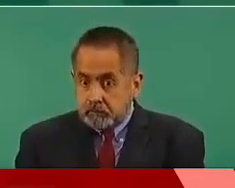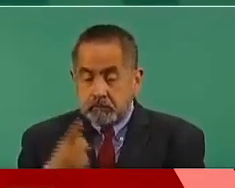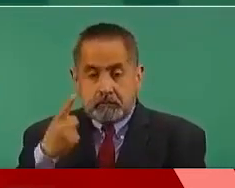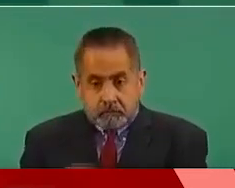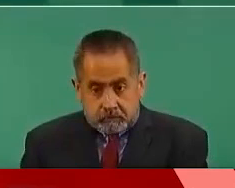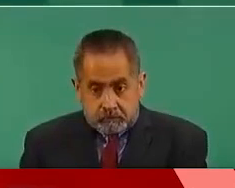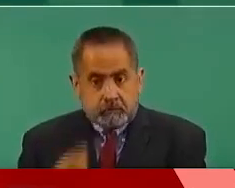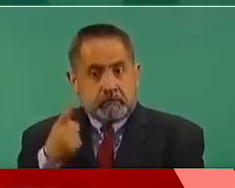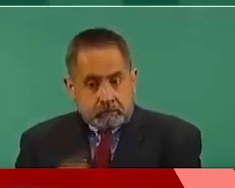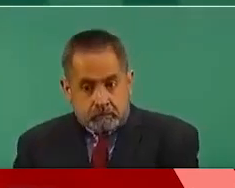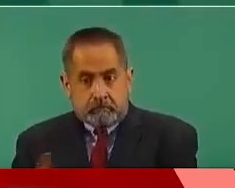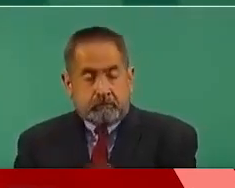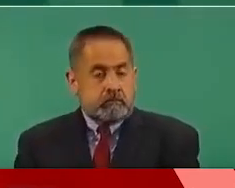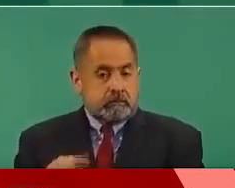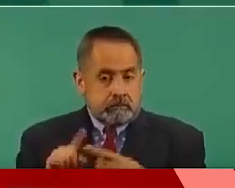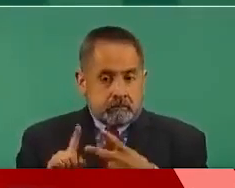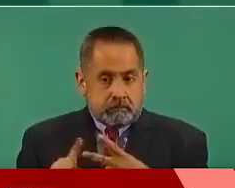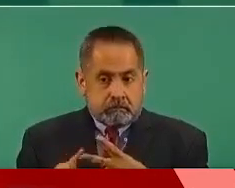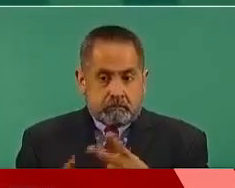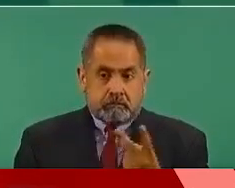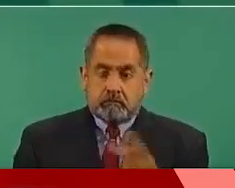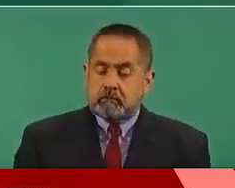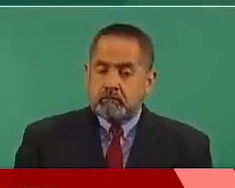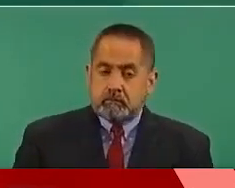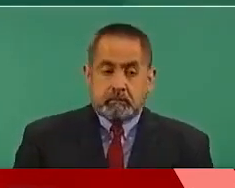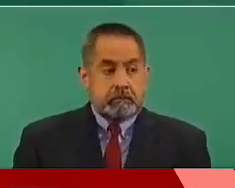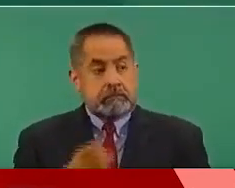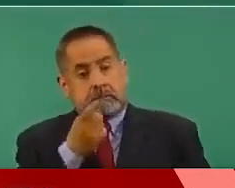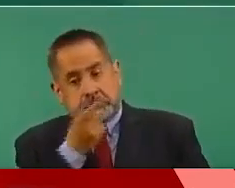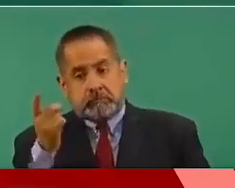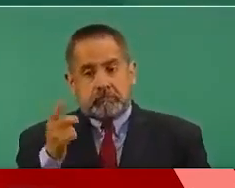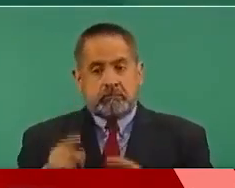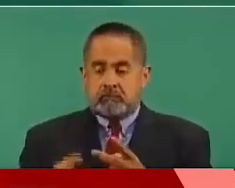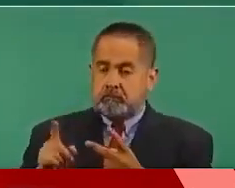y se dice de que cuando es